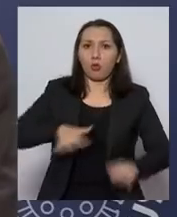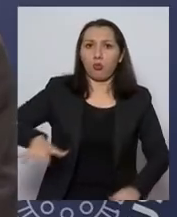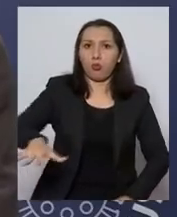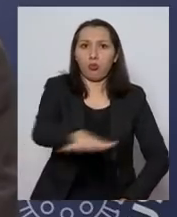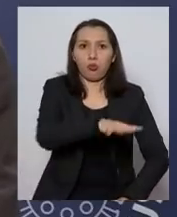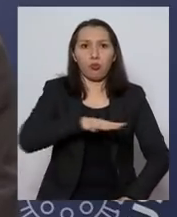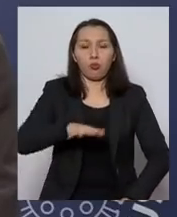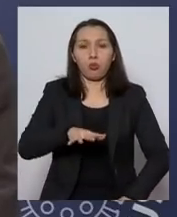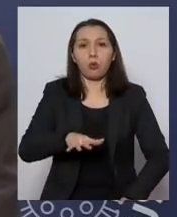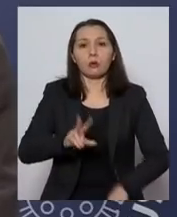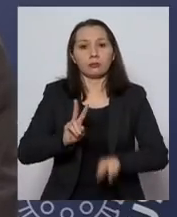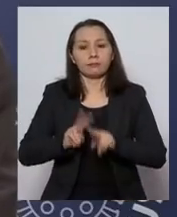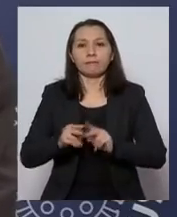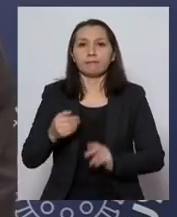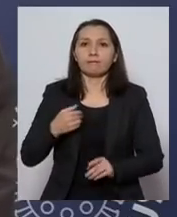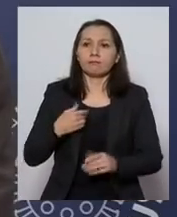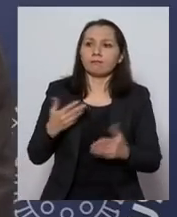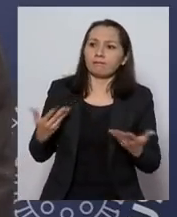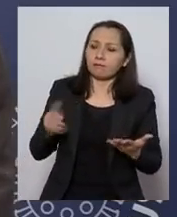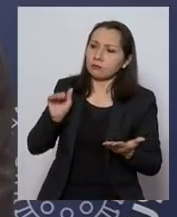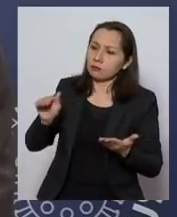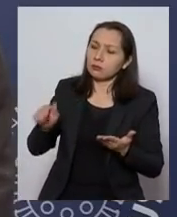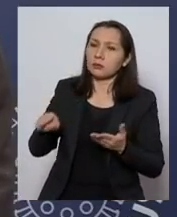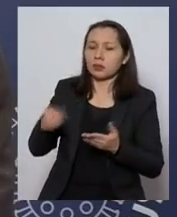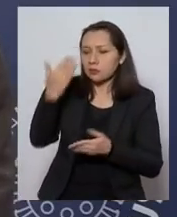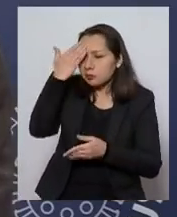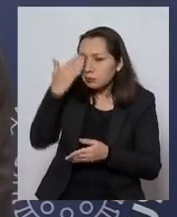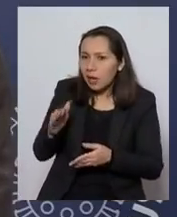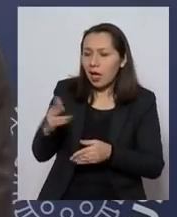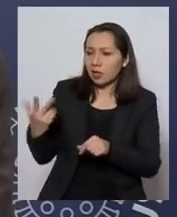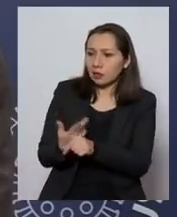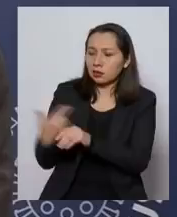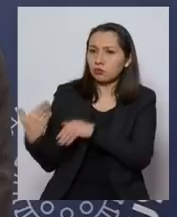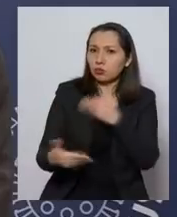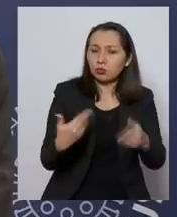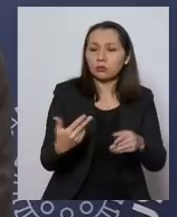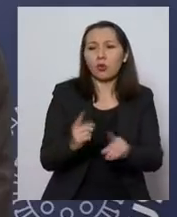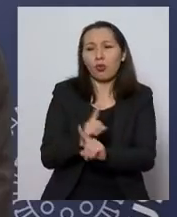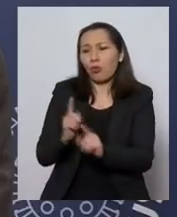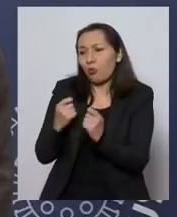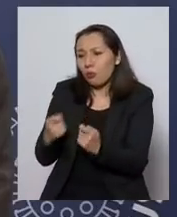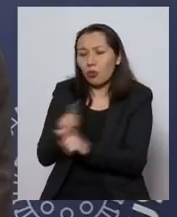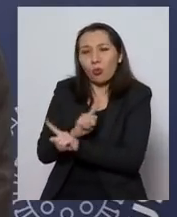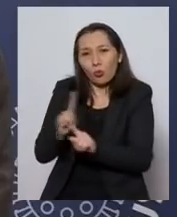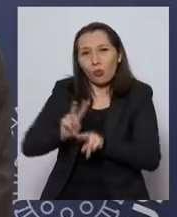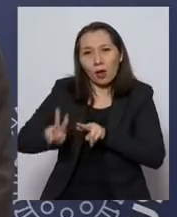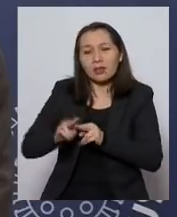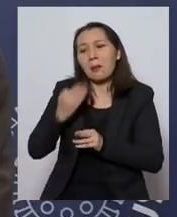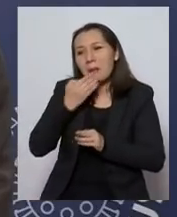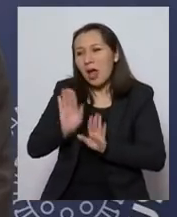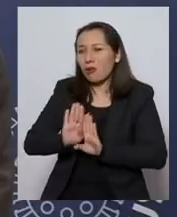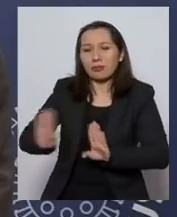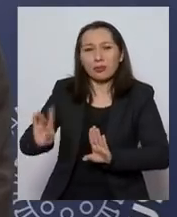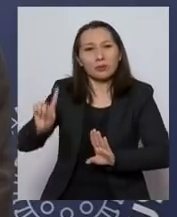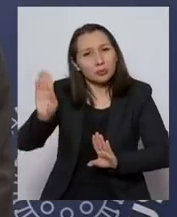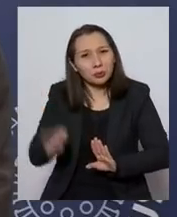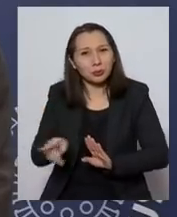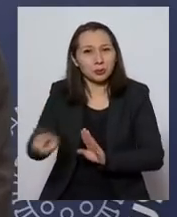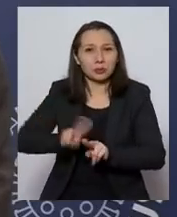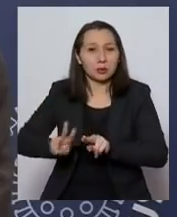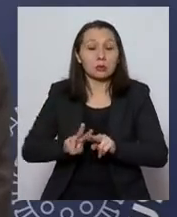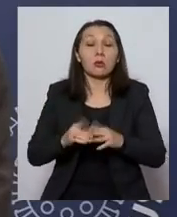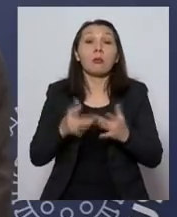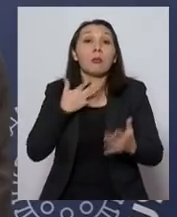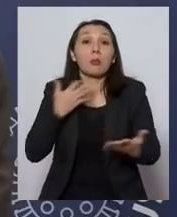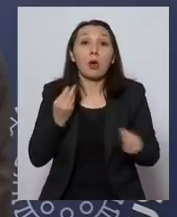somos, de hacer llamar la atención de que eso produce daño, debe ser evitado, debe ser prevenido, porque de lo